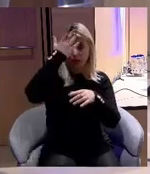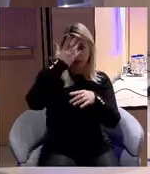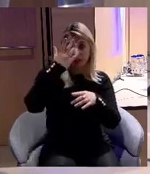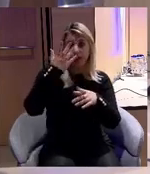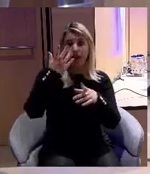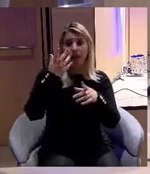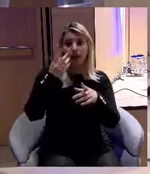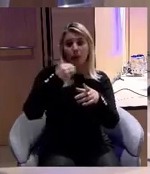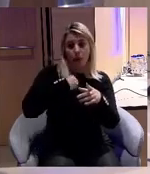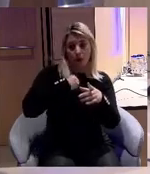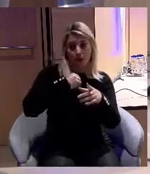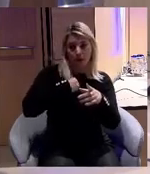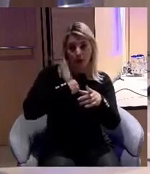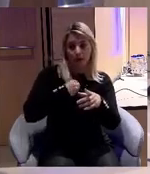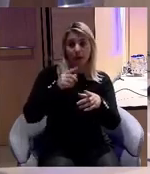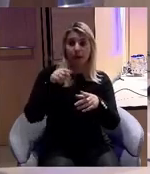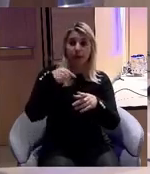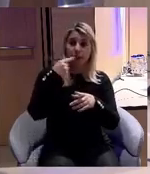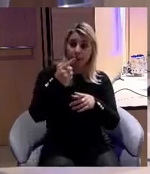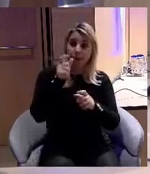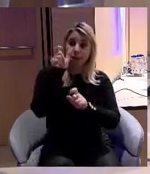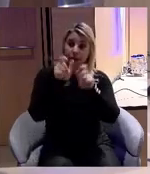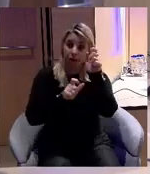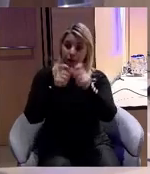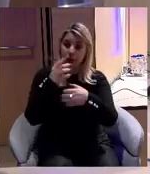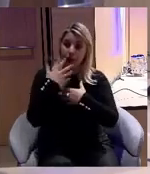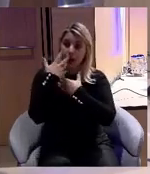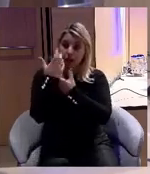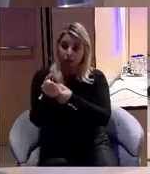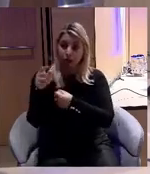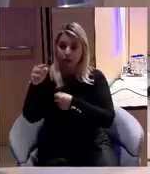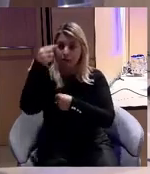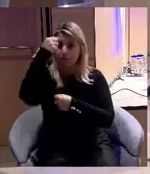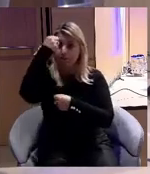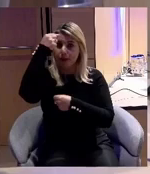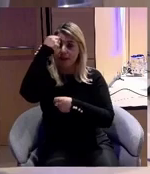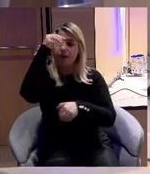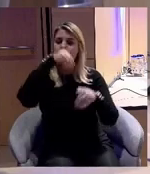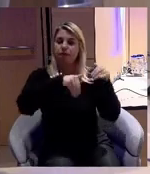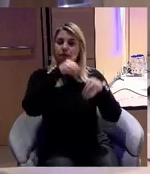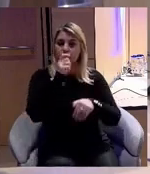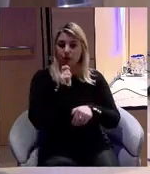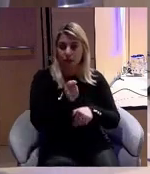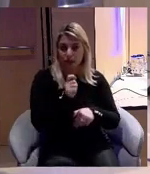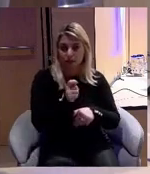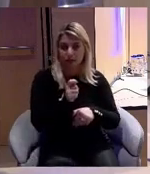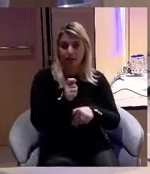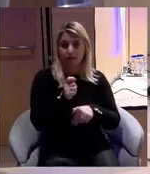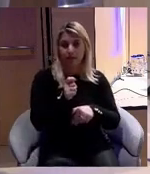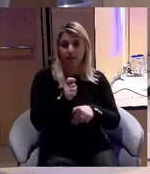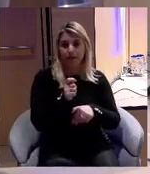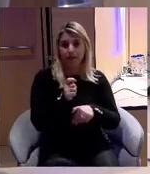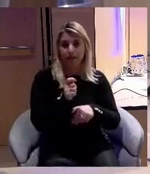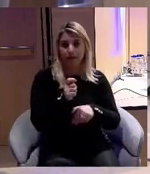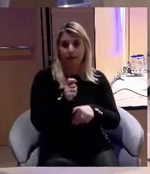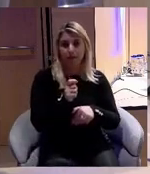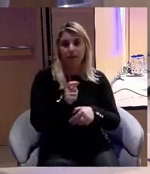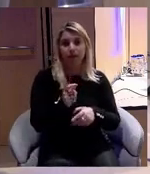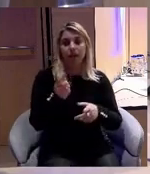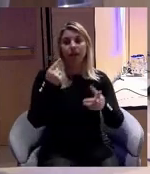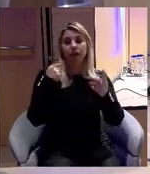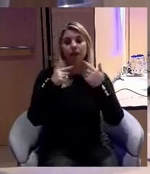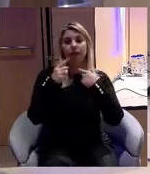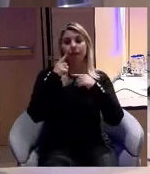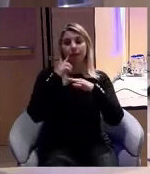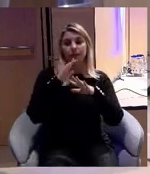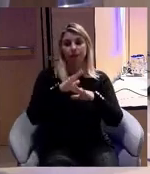confiables para ayudar a la ciudadanía a su voto nuestro eslogan vamos